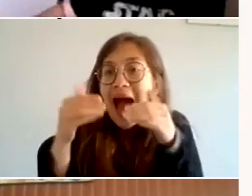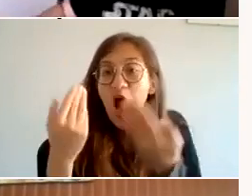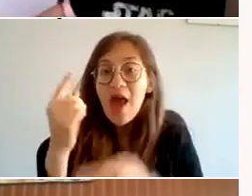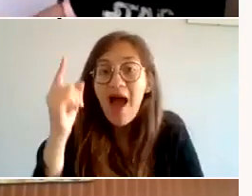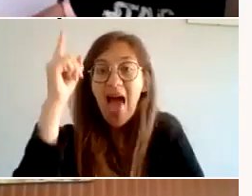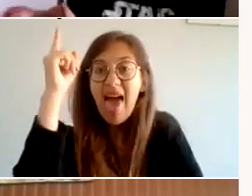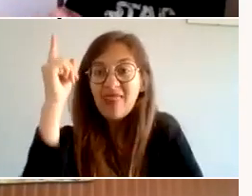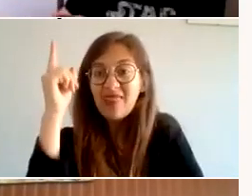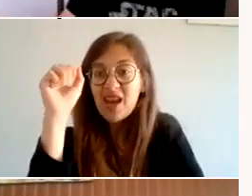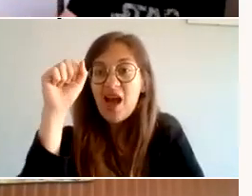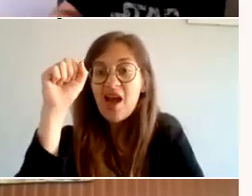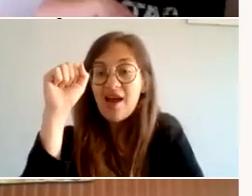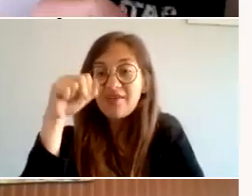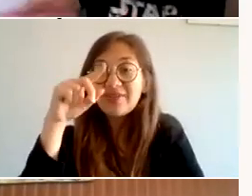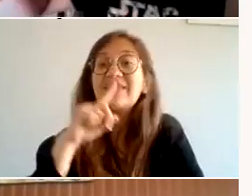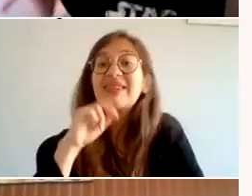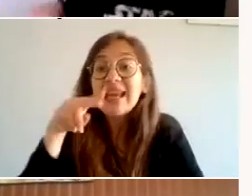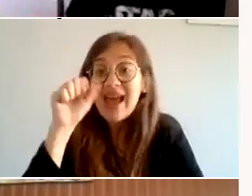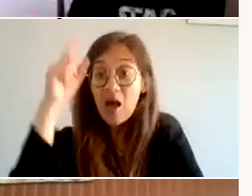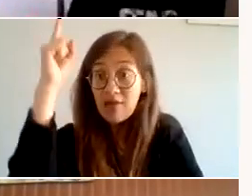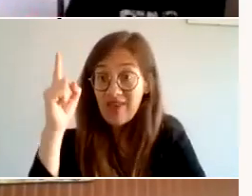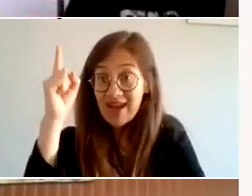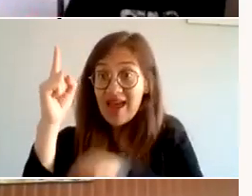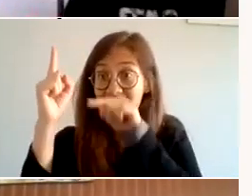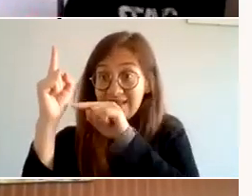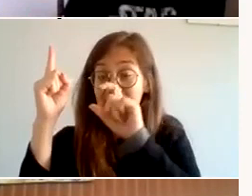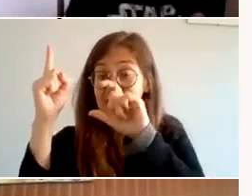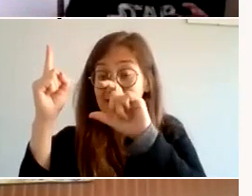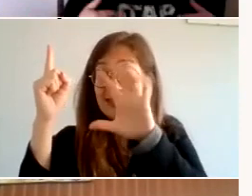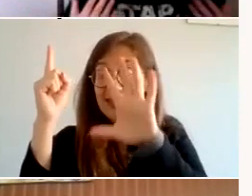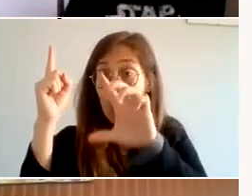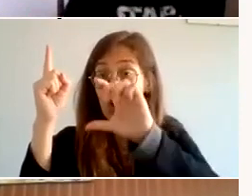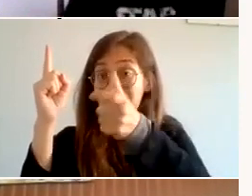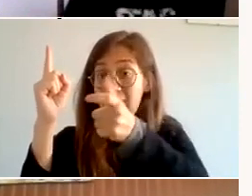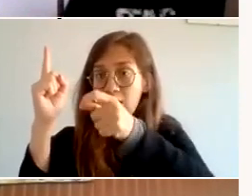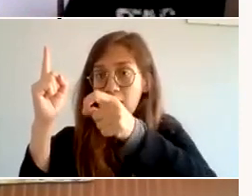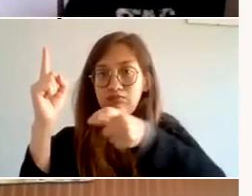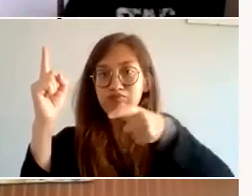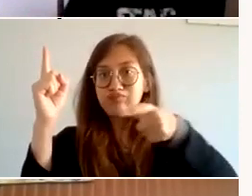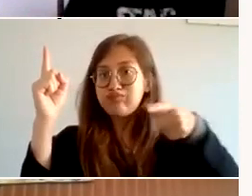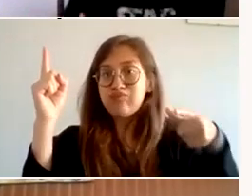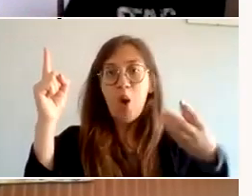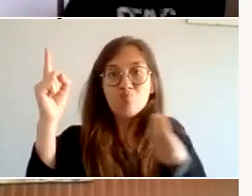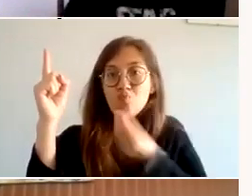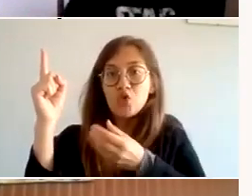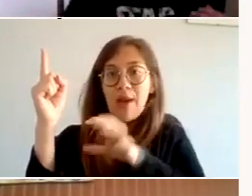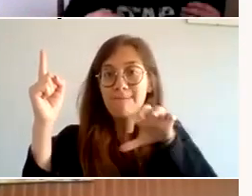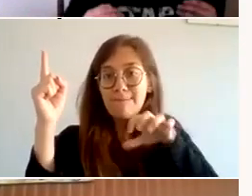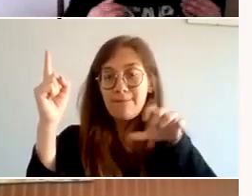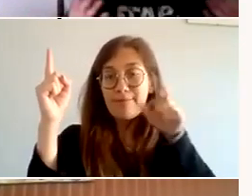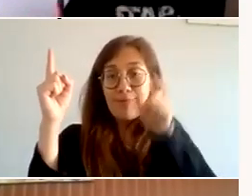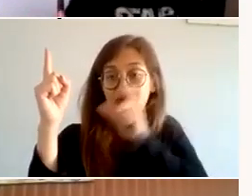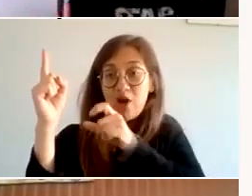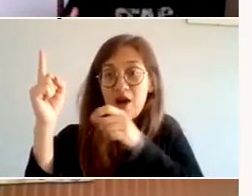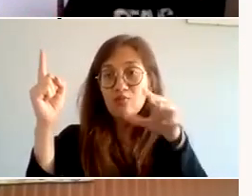conectado a esta red, sino que también tú puedas tener diferentes dispositivos en tu hogar que pueden estar conectados a estas redes de telecomunicación y que puedan